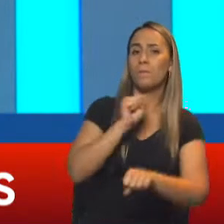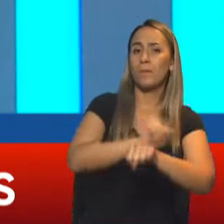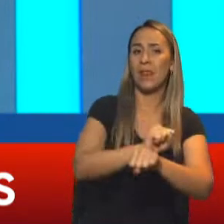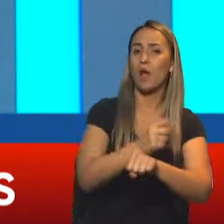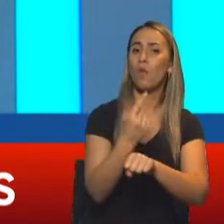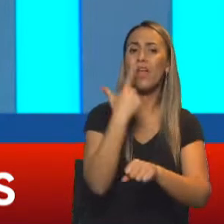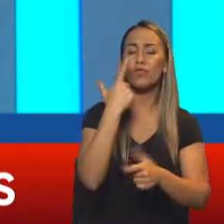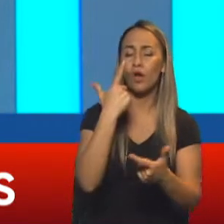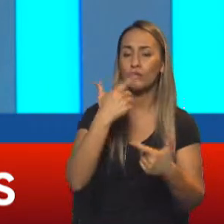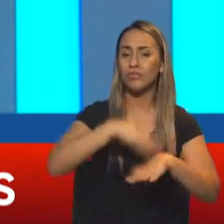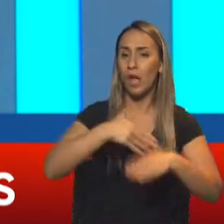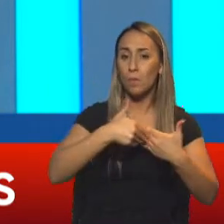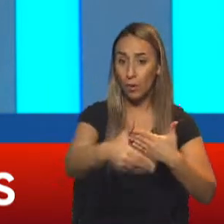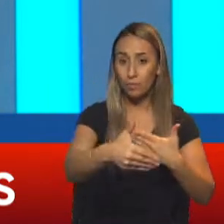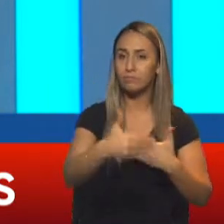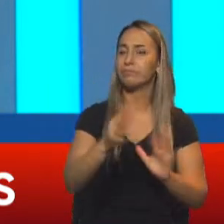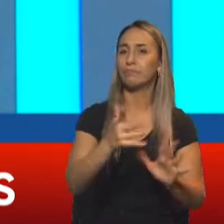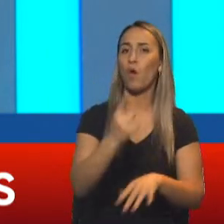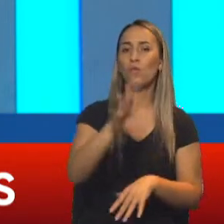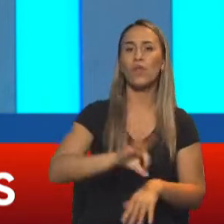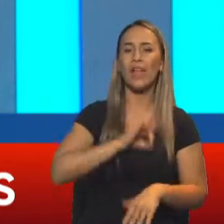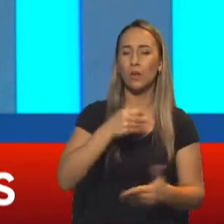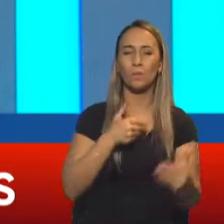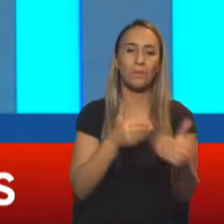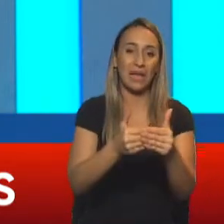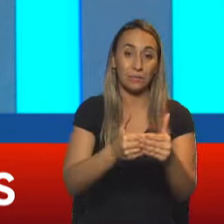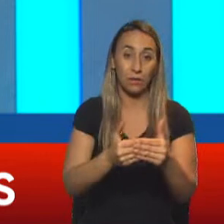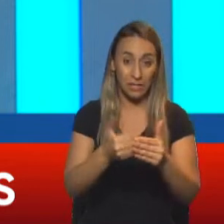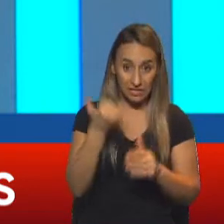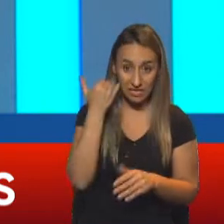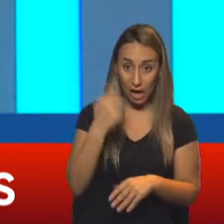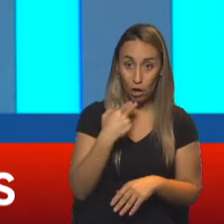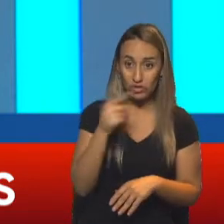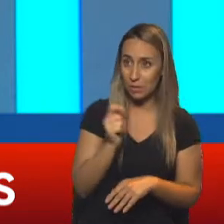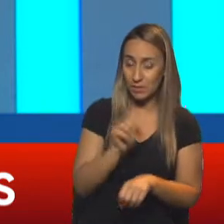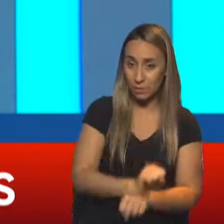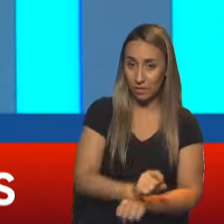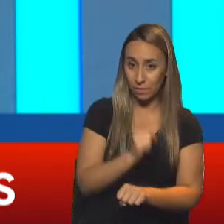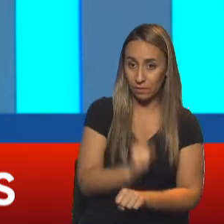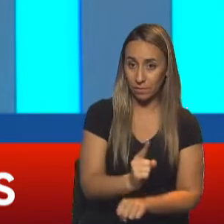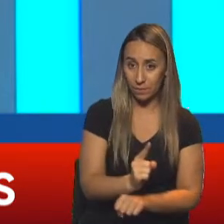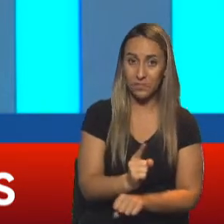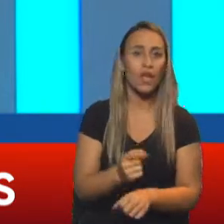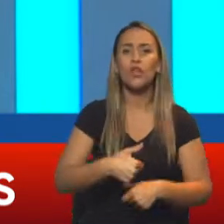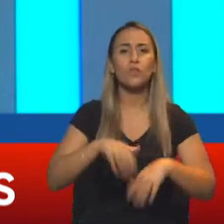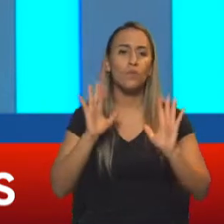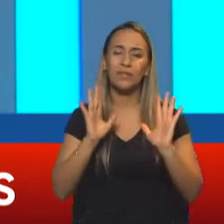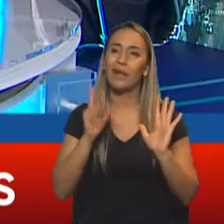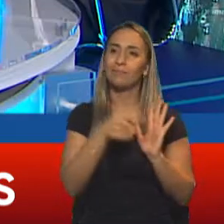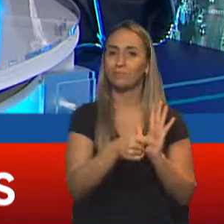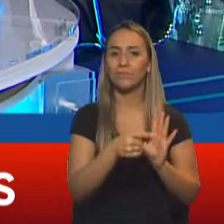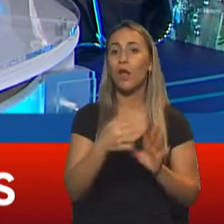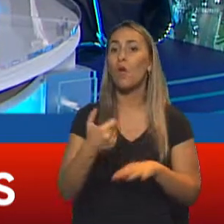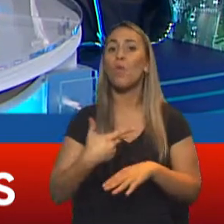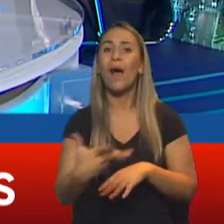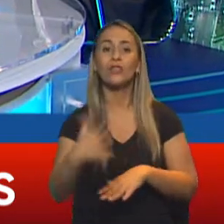el máximo de la pena prevista es de un año. Ajá. Y Fabián Tablado lleva 11 meses preso, con lo cual, sea cual fuere el quantum